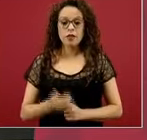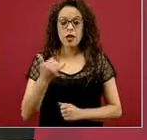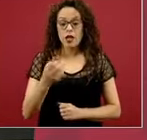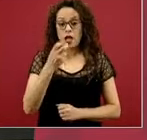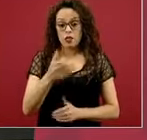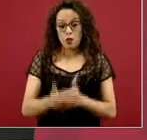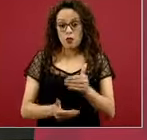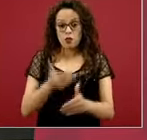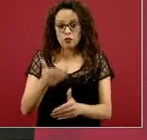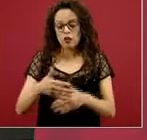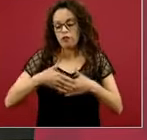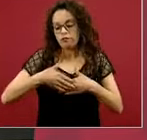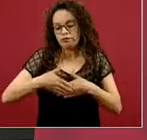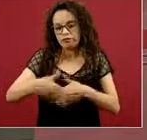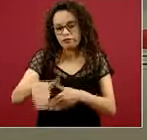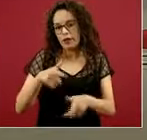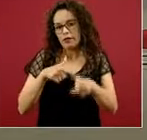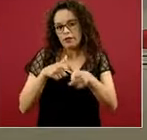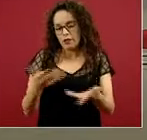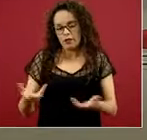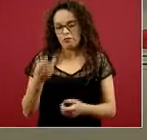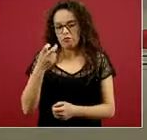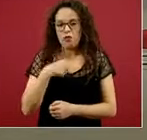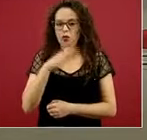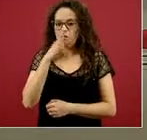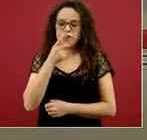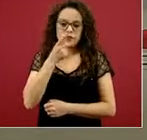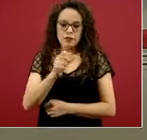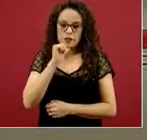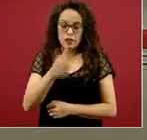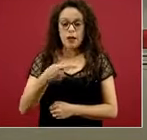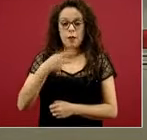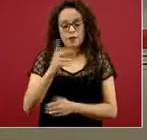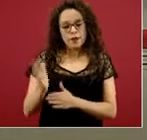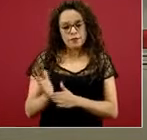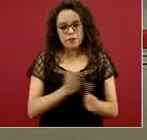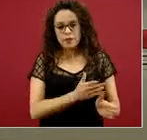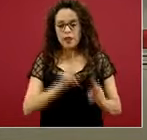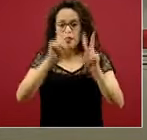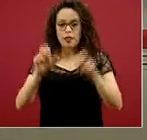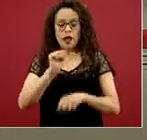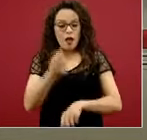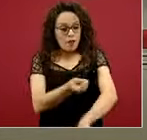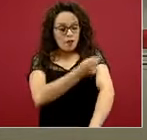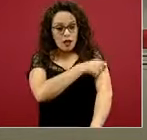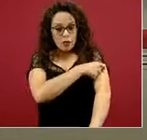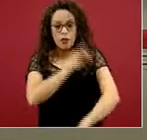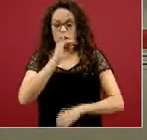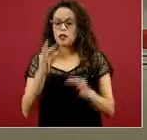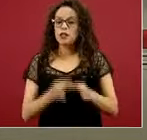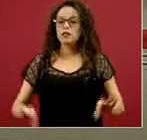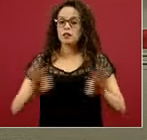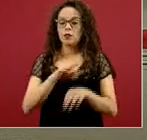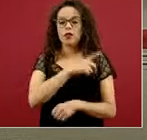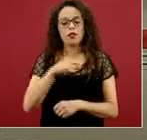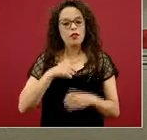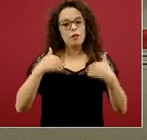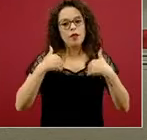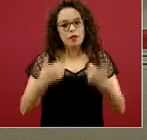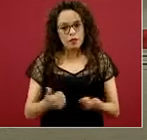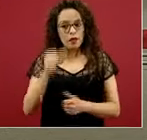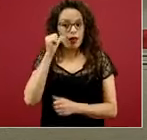que está en curso. En cuanto a las vacunas, sí es importante entender, también lo comentaron